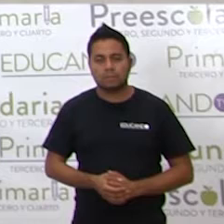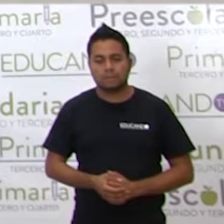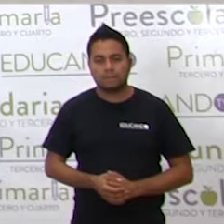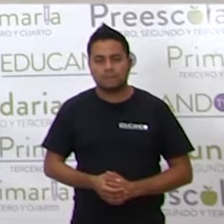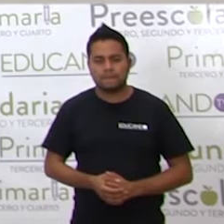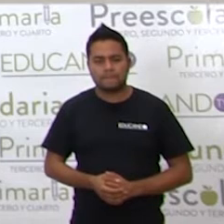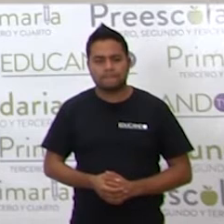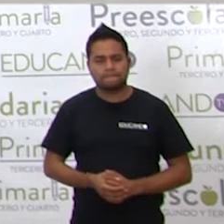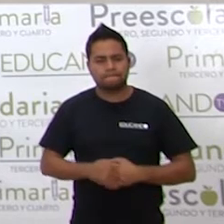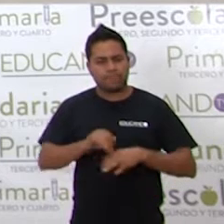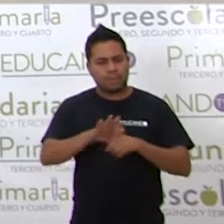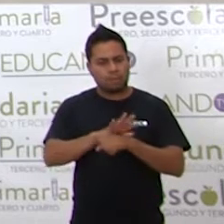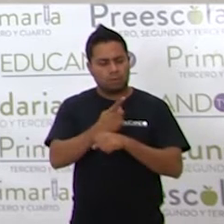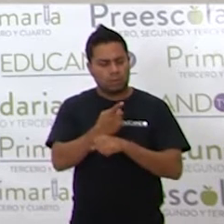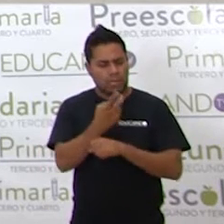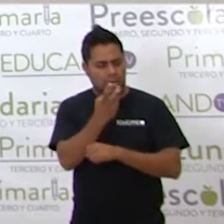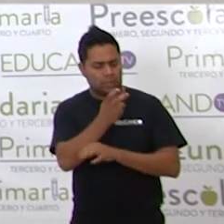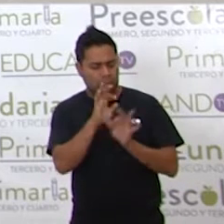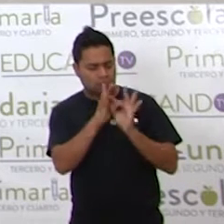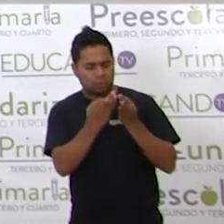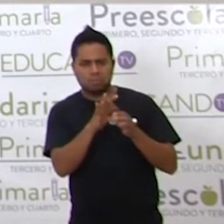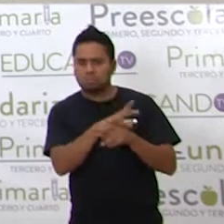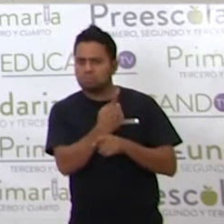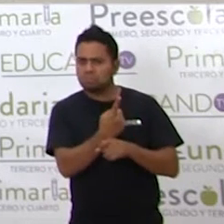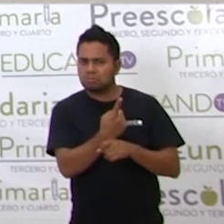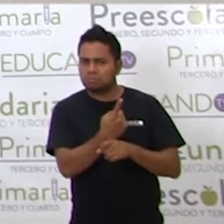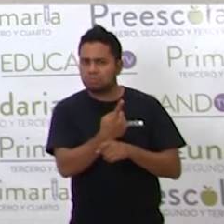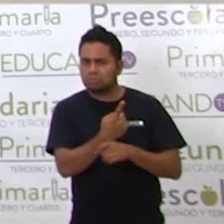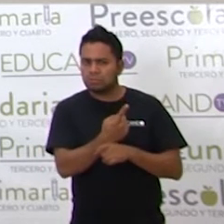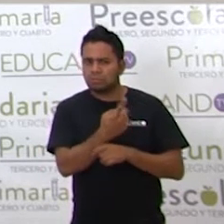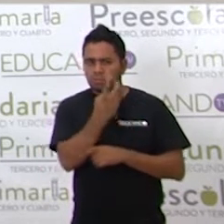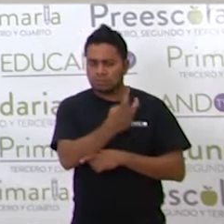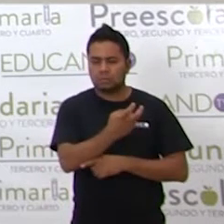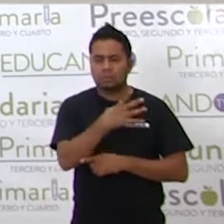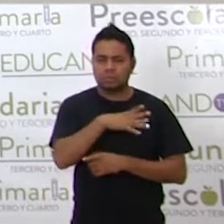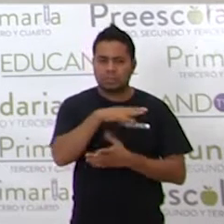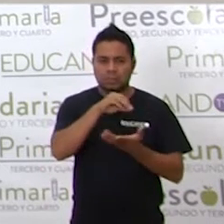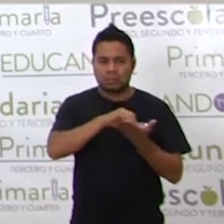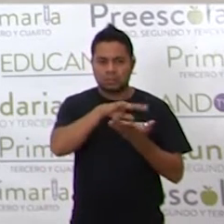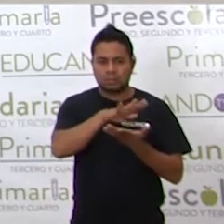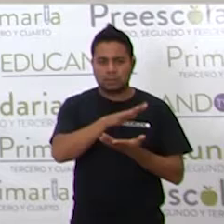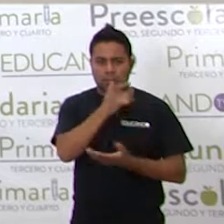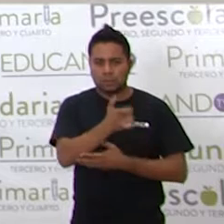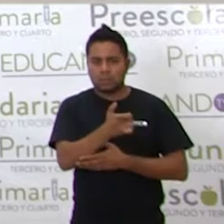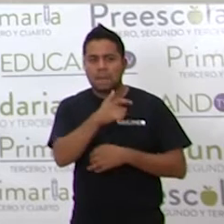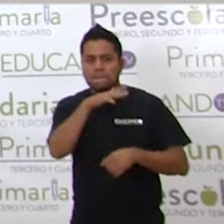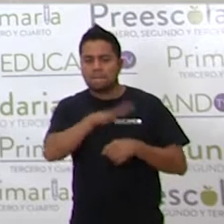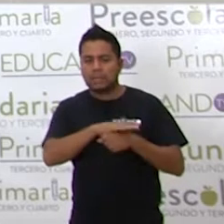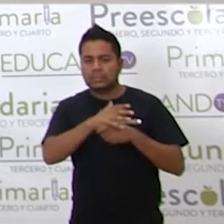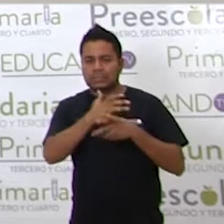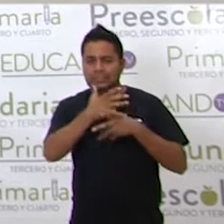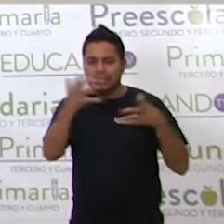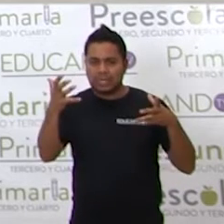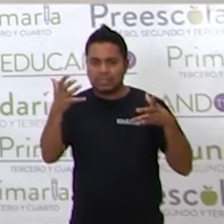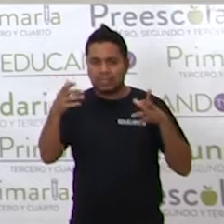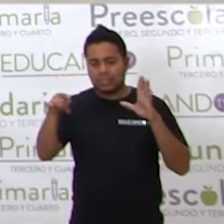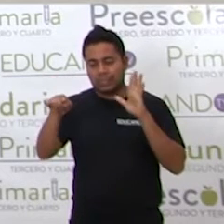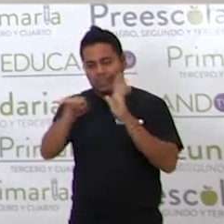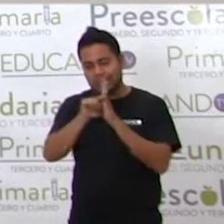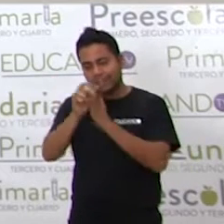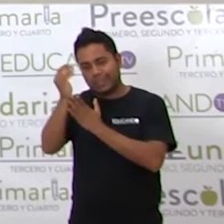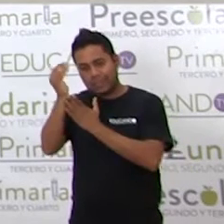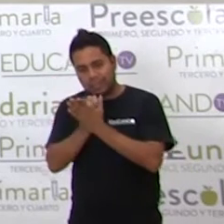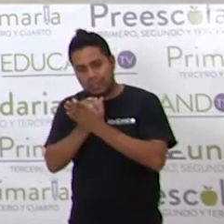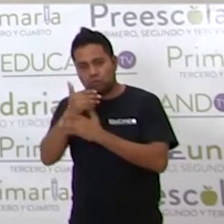¿Por qué lo hicimos de esa manera? Porque es la cantidad mayor que le vamos a restar.